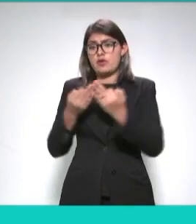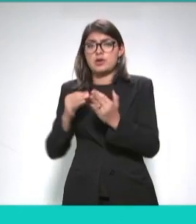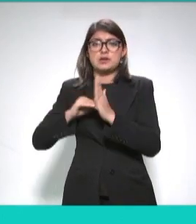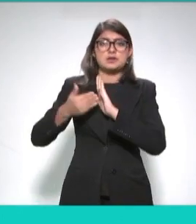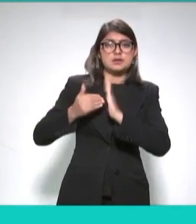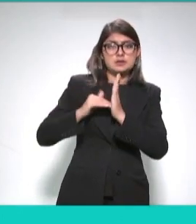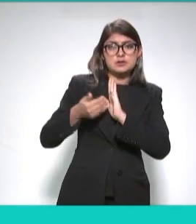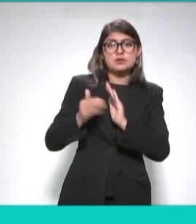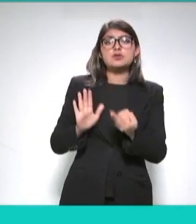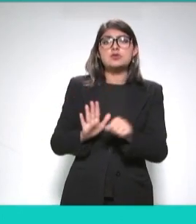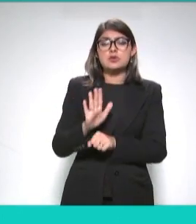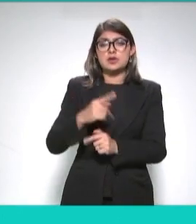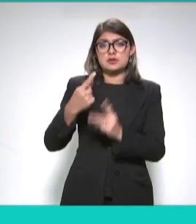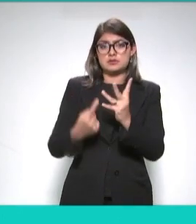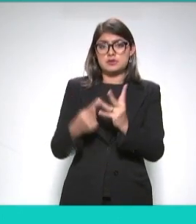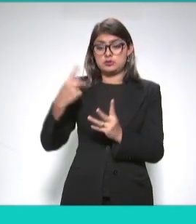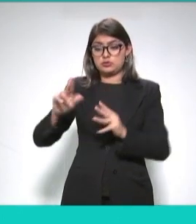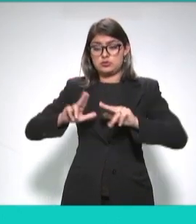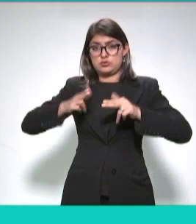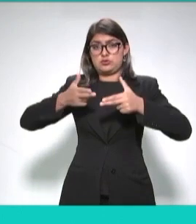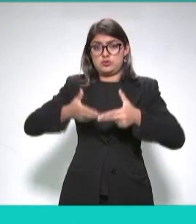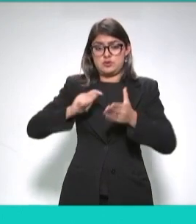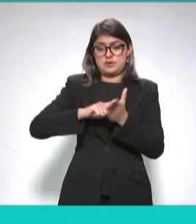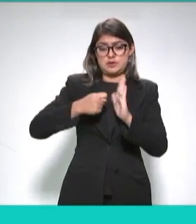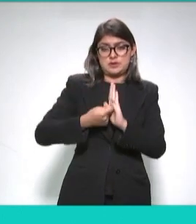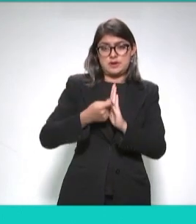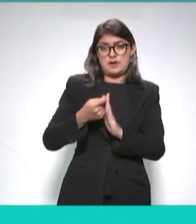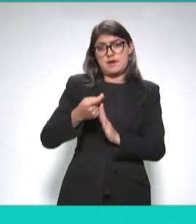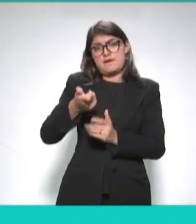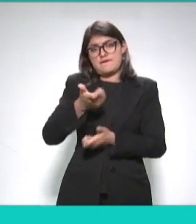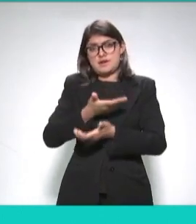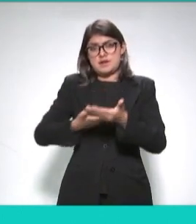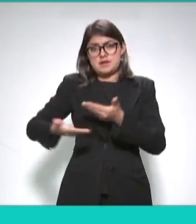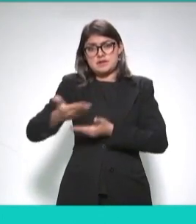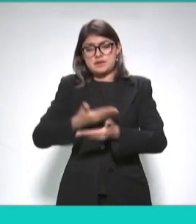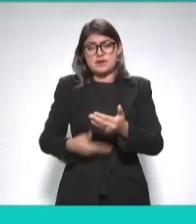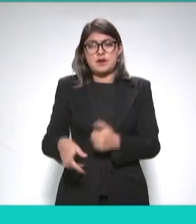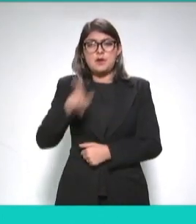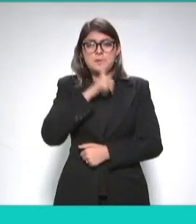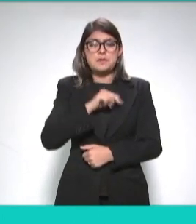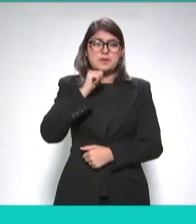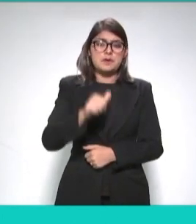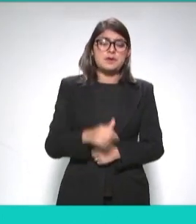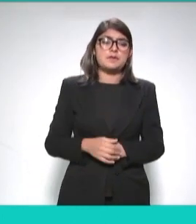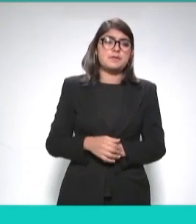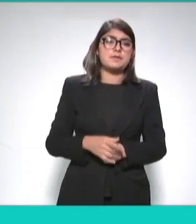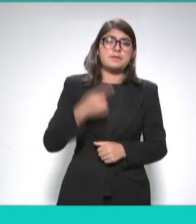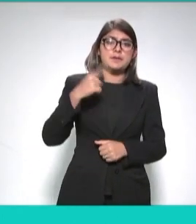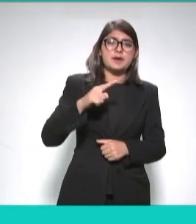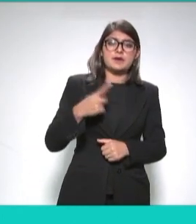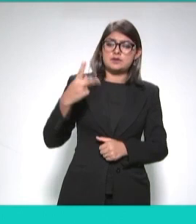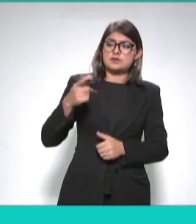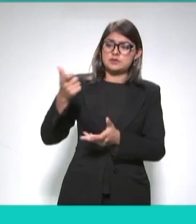que la unidad de inteligencia financiera implementa para prevenir la comisión de los delitos de operaciones con